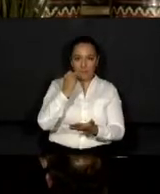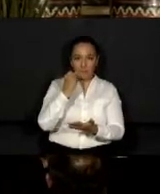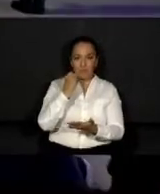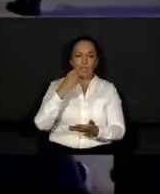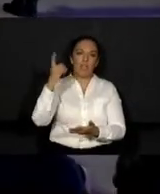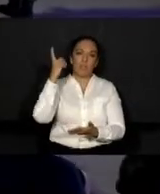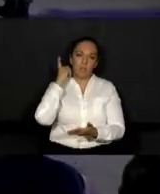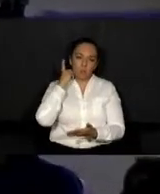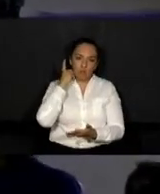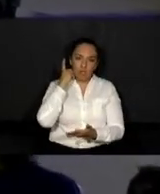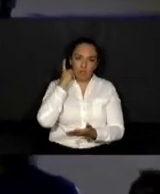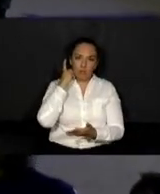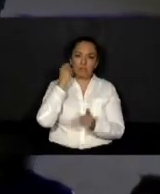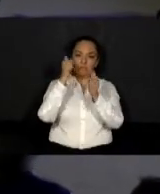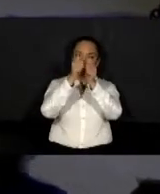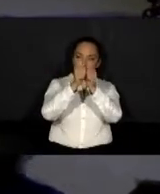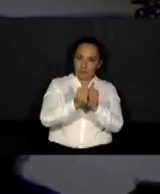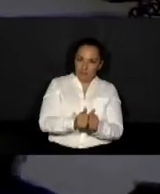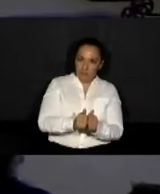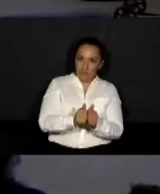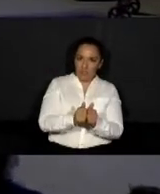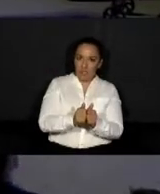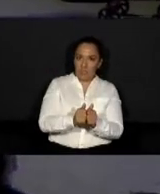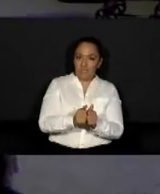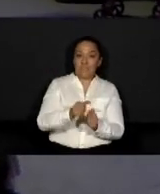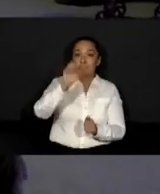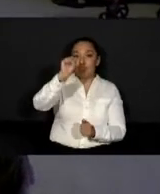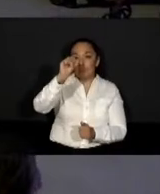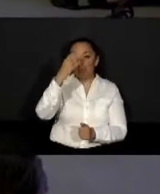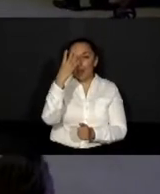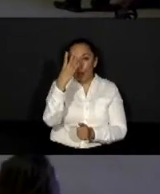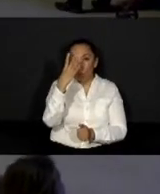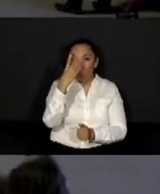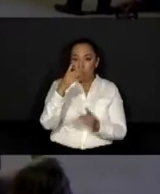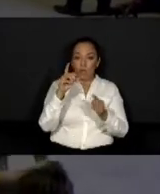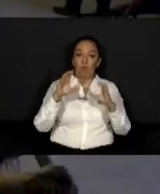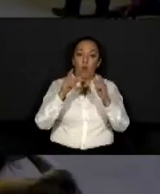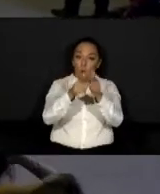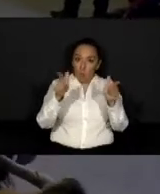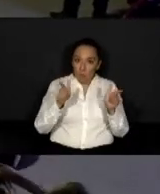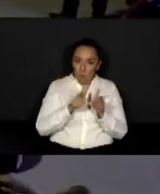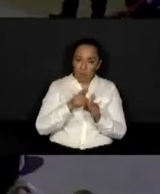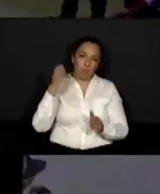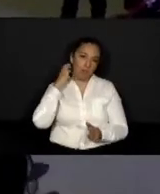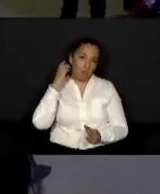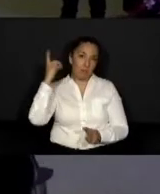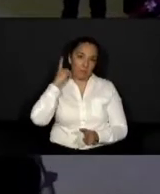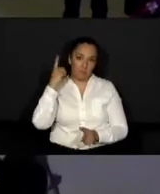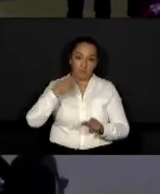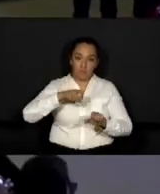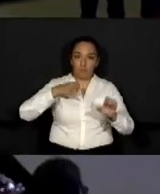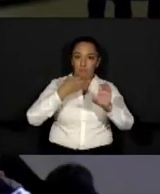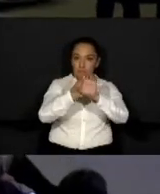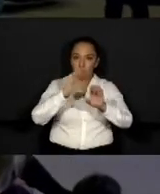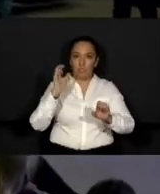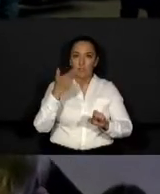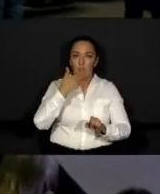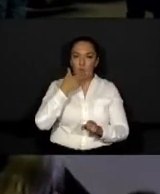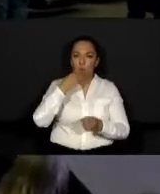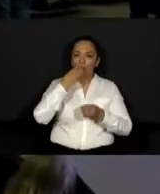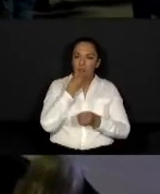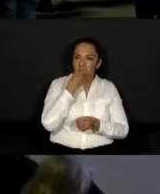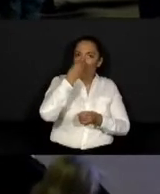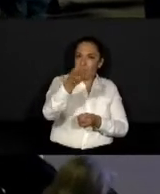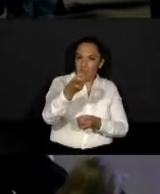Diputación Permanente de la 66ª Legislatura del Honorable Congreso del Estado de Chihuahua declara a la